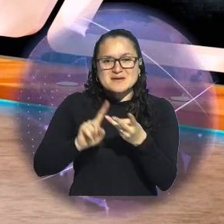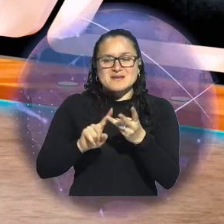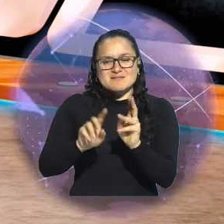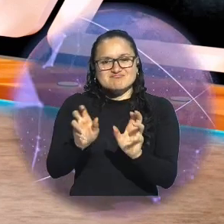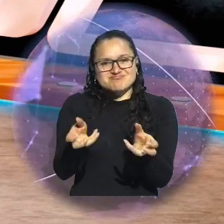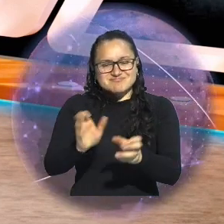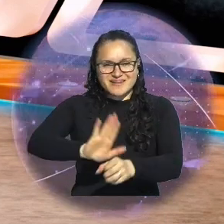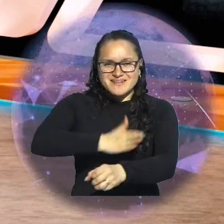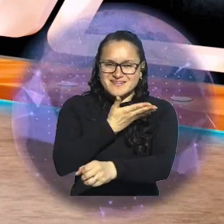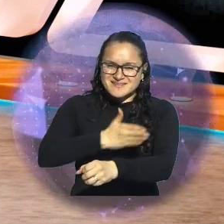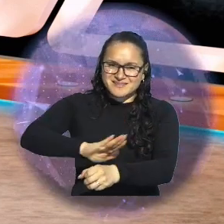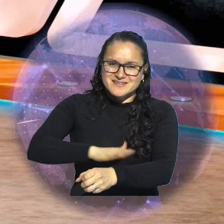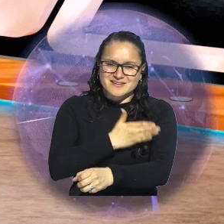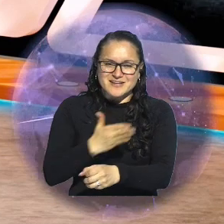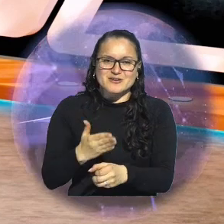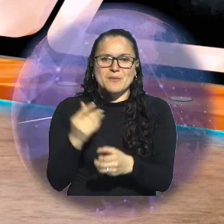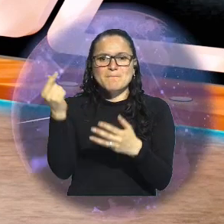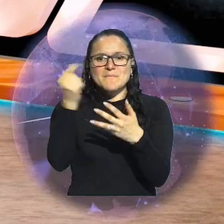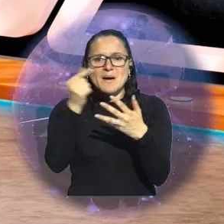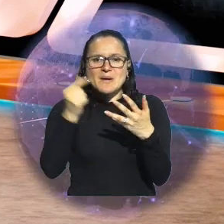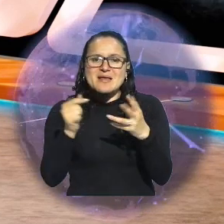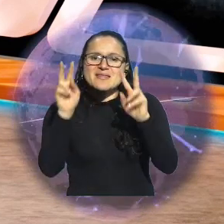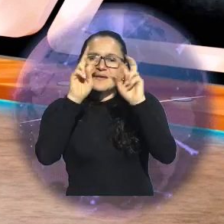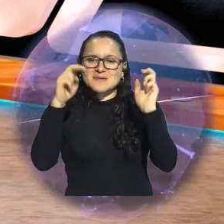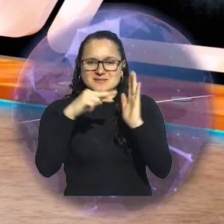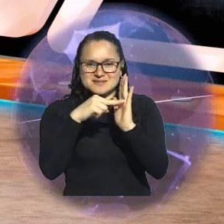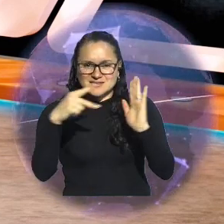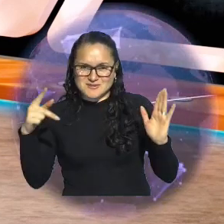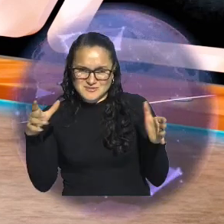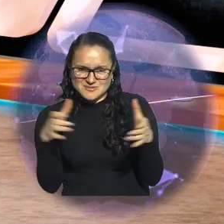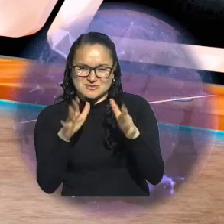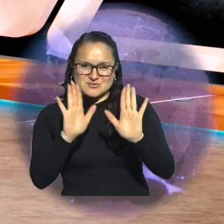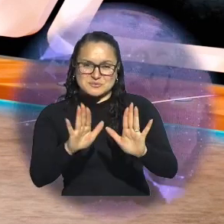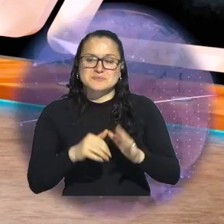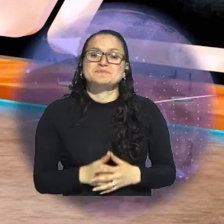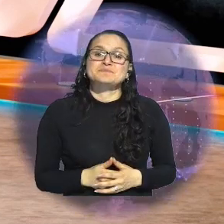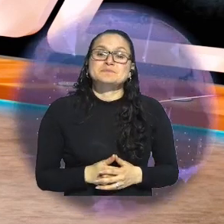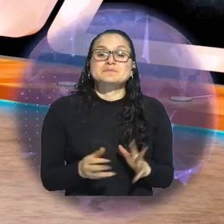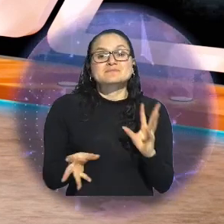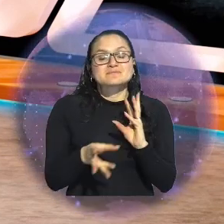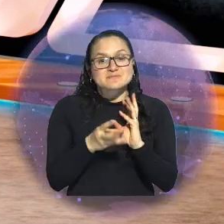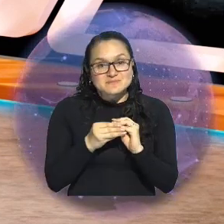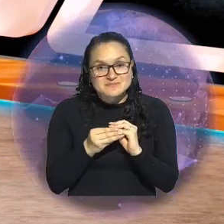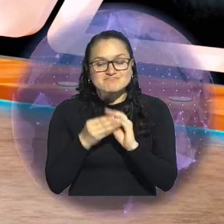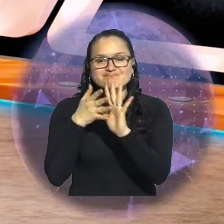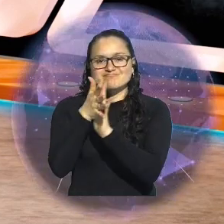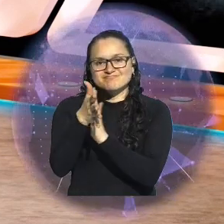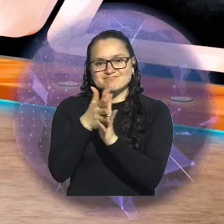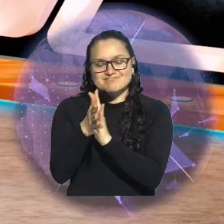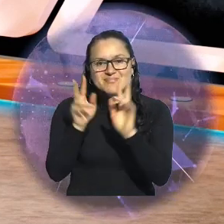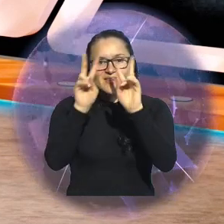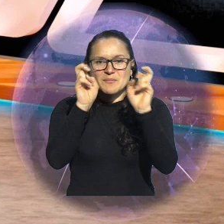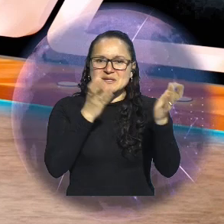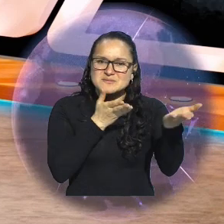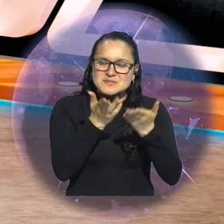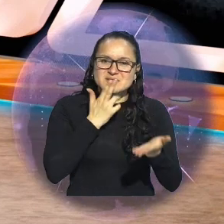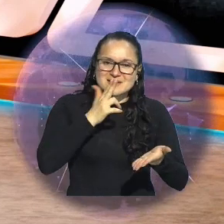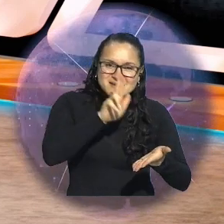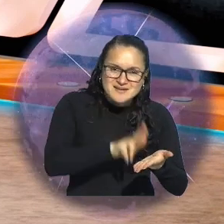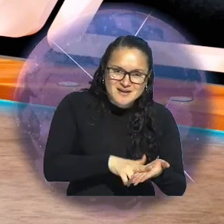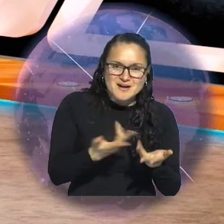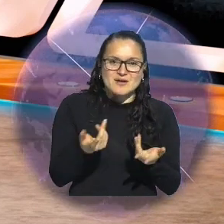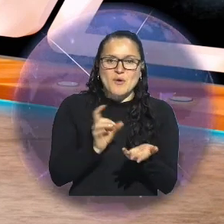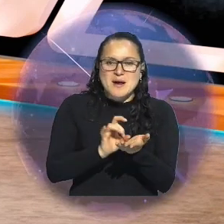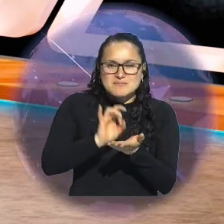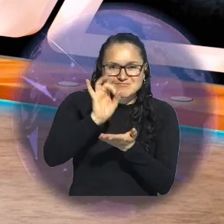tiene que ver con el sector dicho y también incluimos información sobre los servicios de correo mensajería expresa